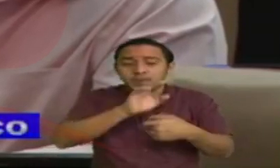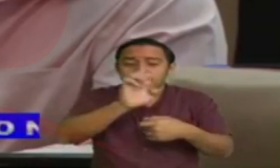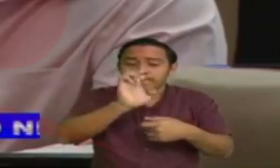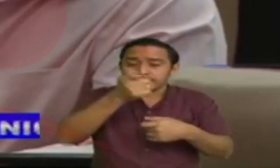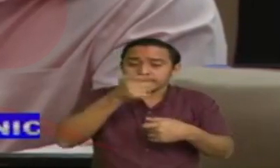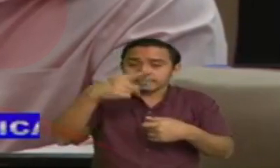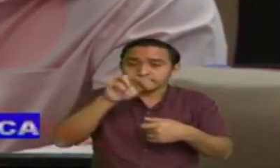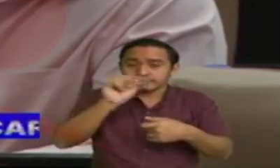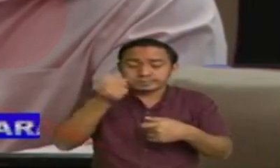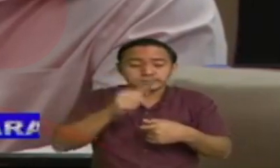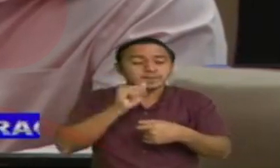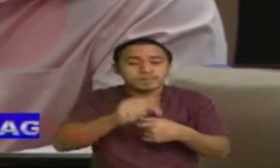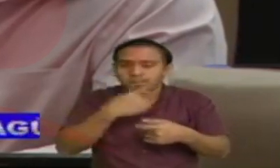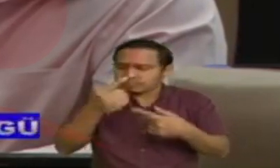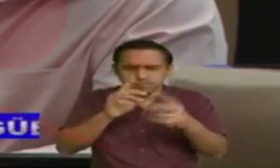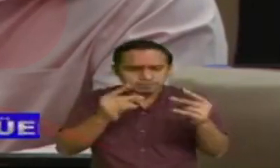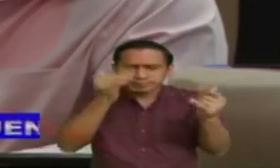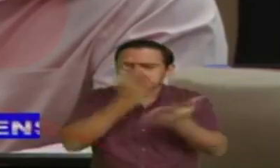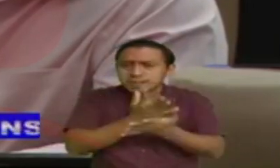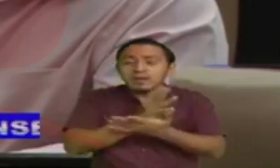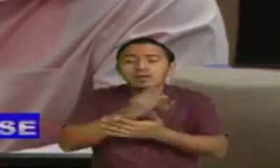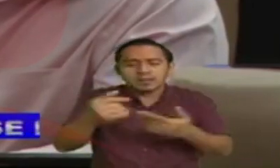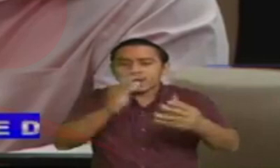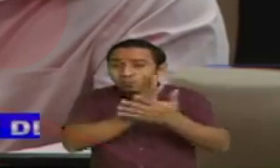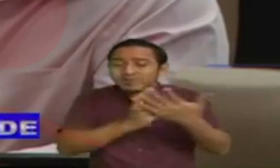se constituyen un elemento confuso,